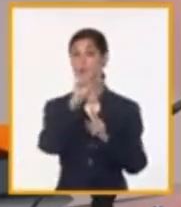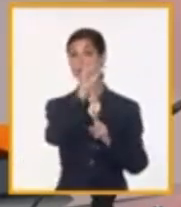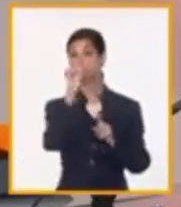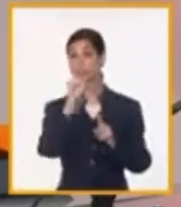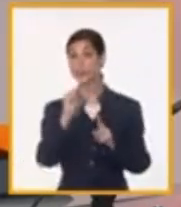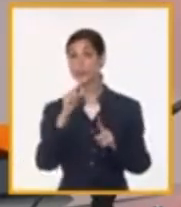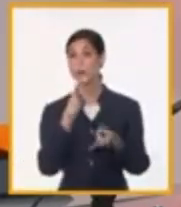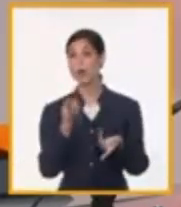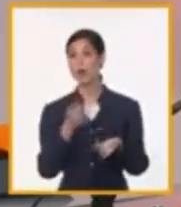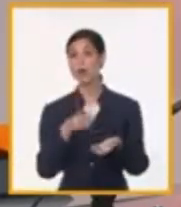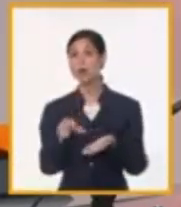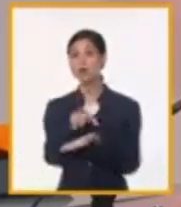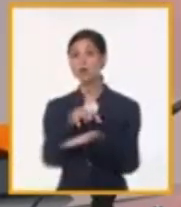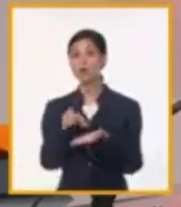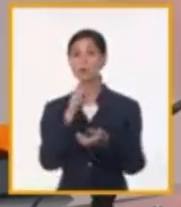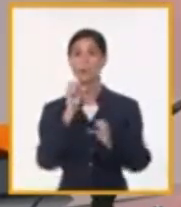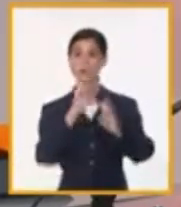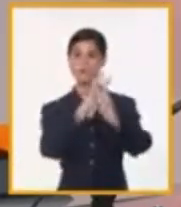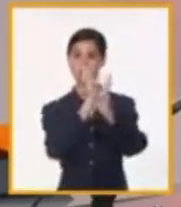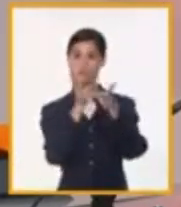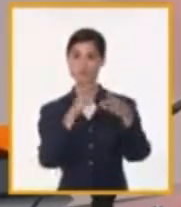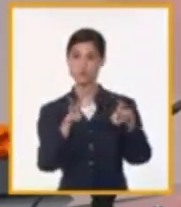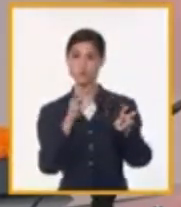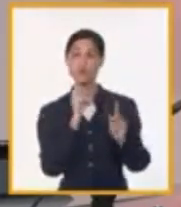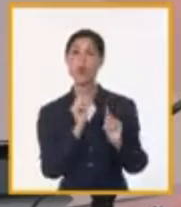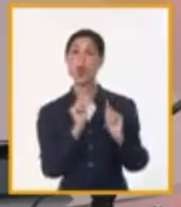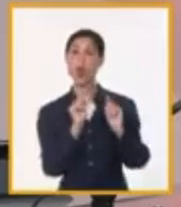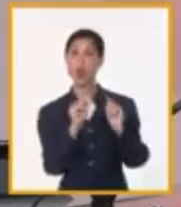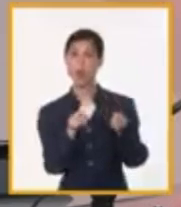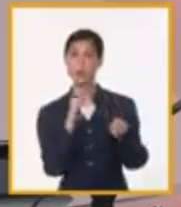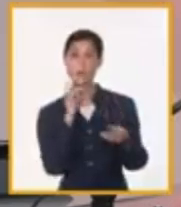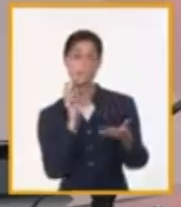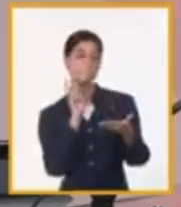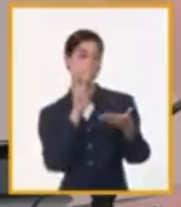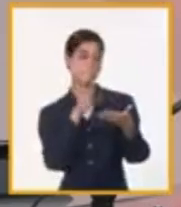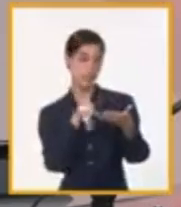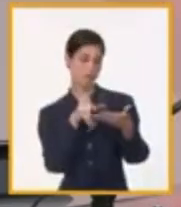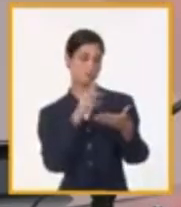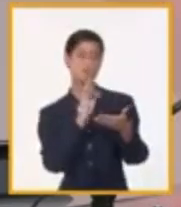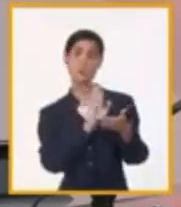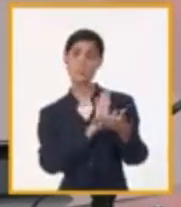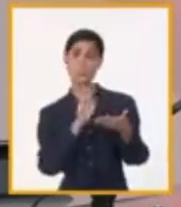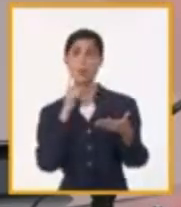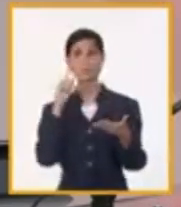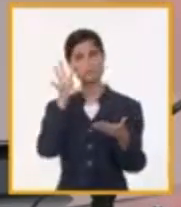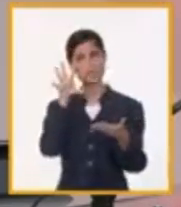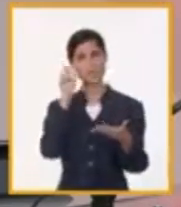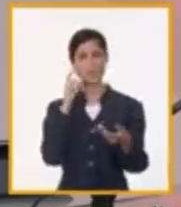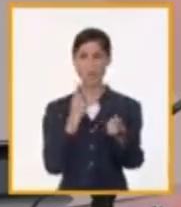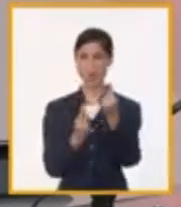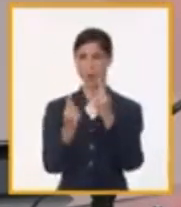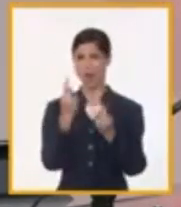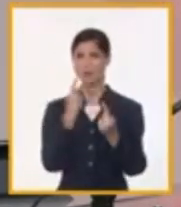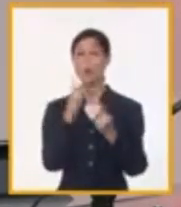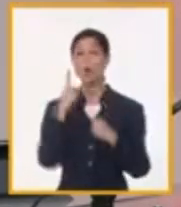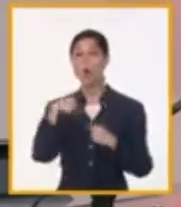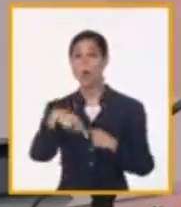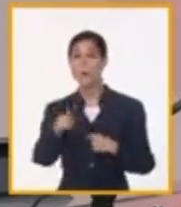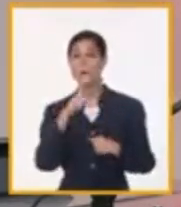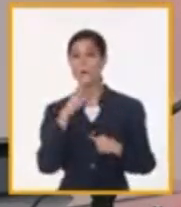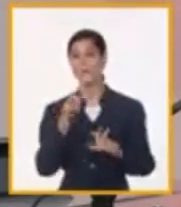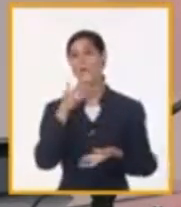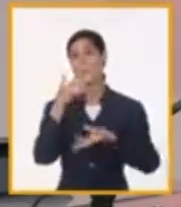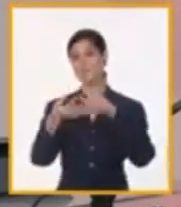en la la nota sobre nuestro programa y bueno para ello me acompaña un grupo de colegas expertos